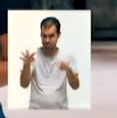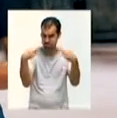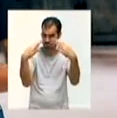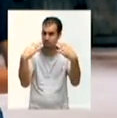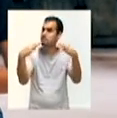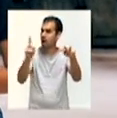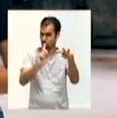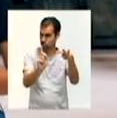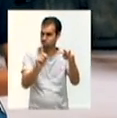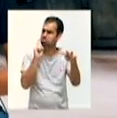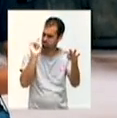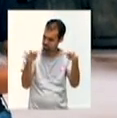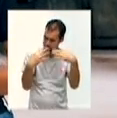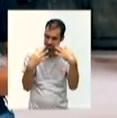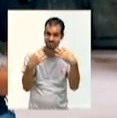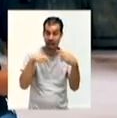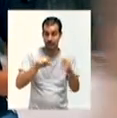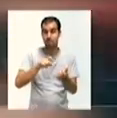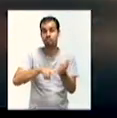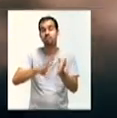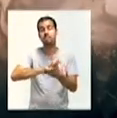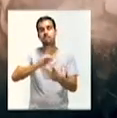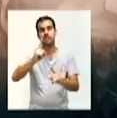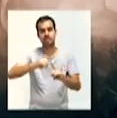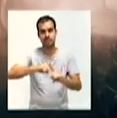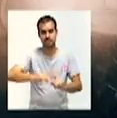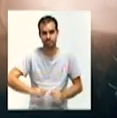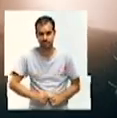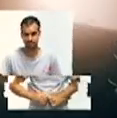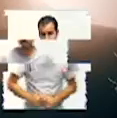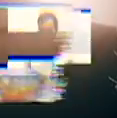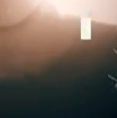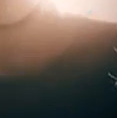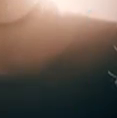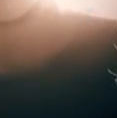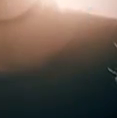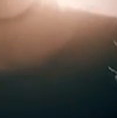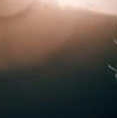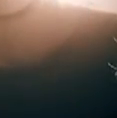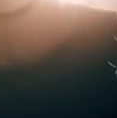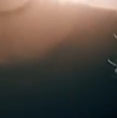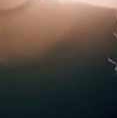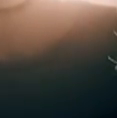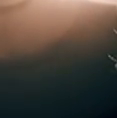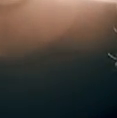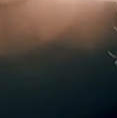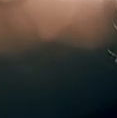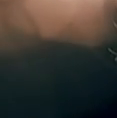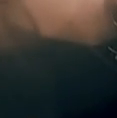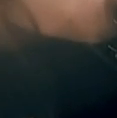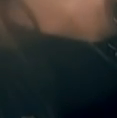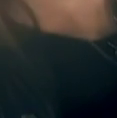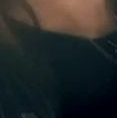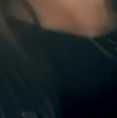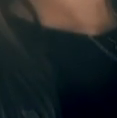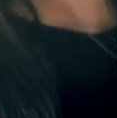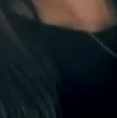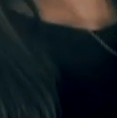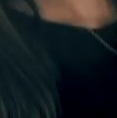nosotros desde la preciosa provincia de Matanzas. Andando como jóvenes por la vida,